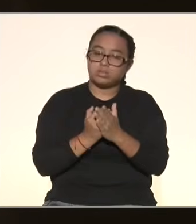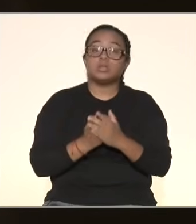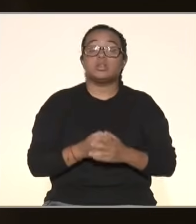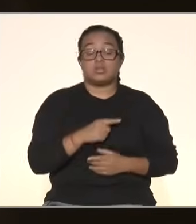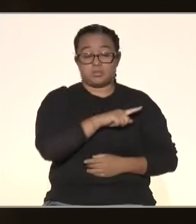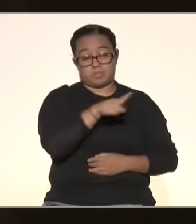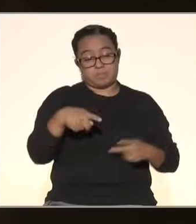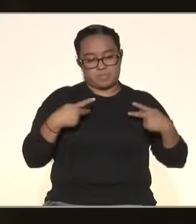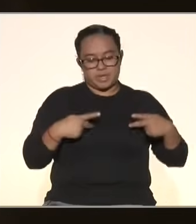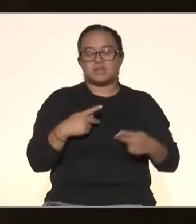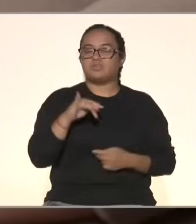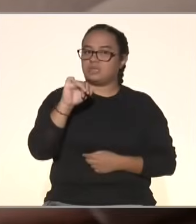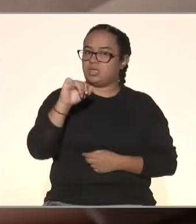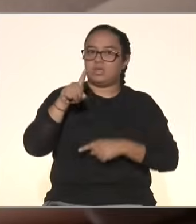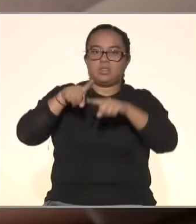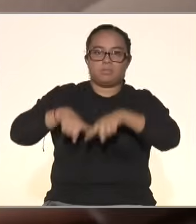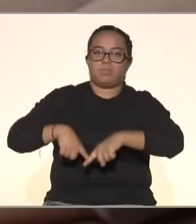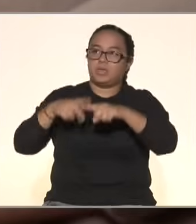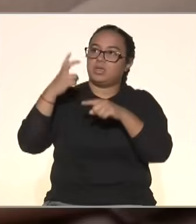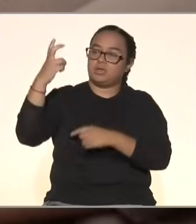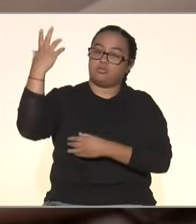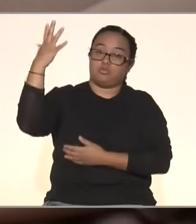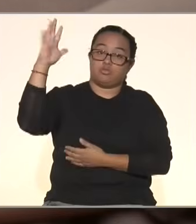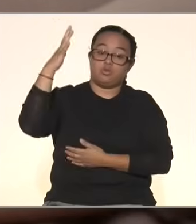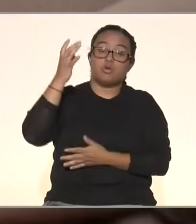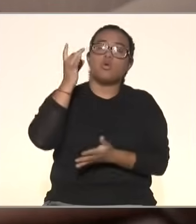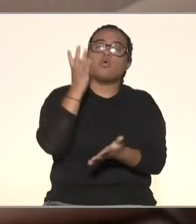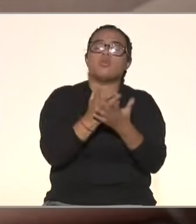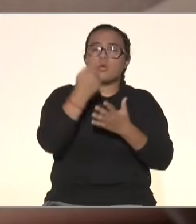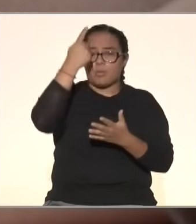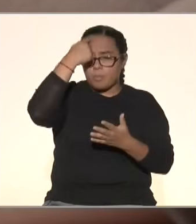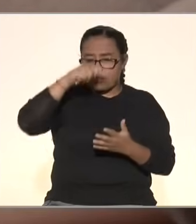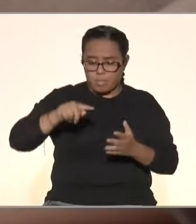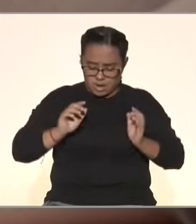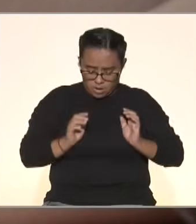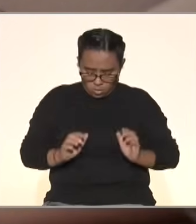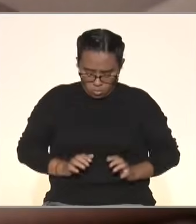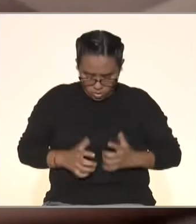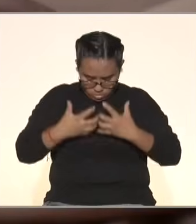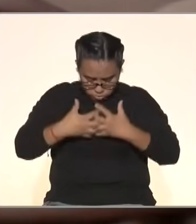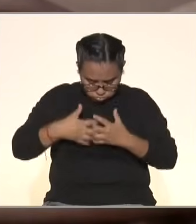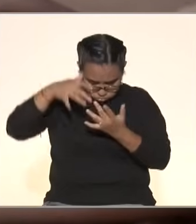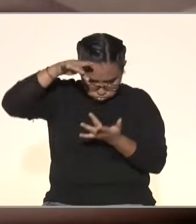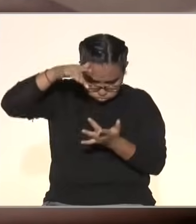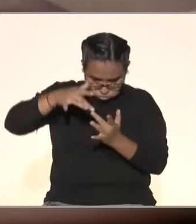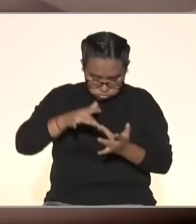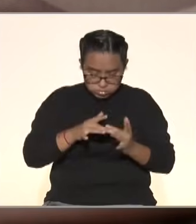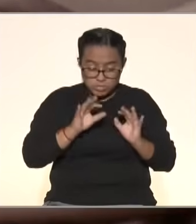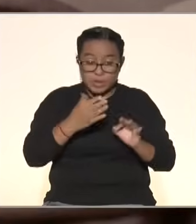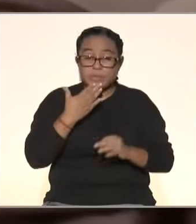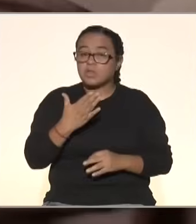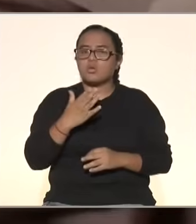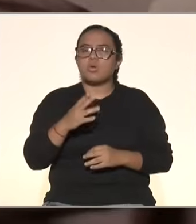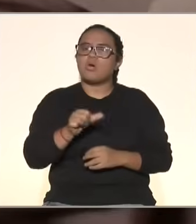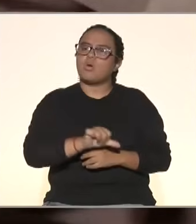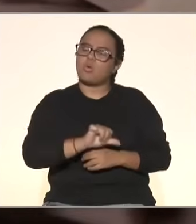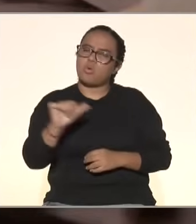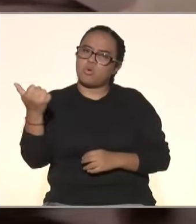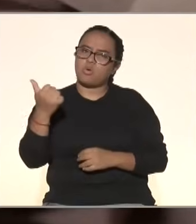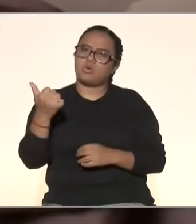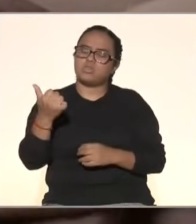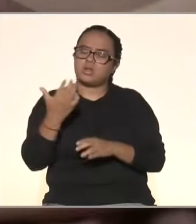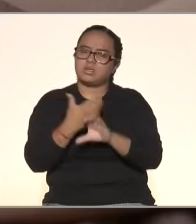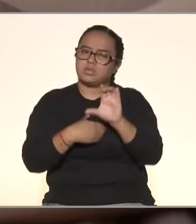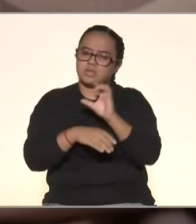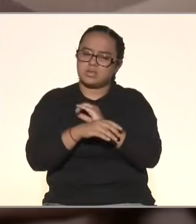de la exposición de luz solar, no solamente para un buen funcionamiento de nuestro sistema nervioso, sino para el funcionamiento de otros sistemas y de